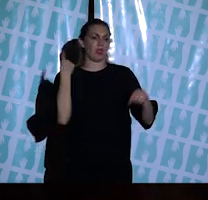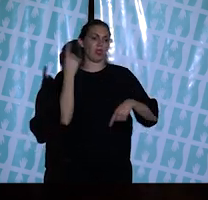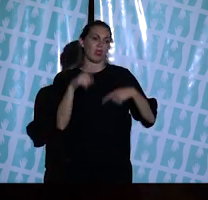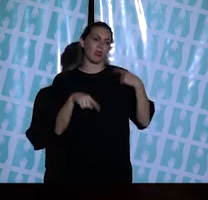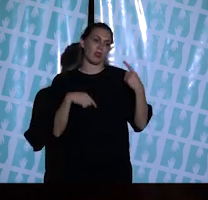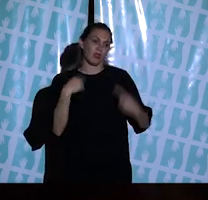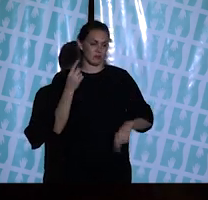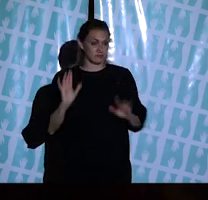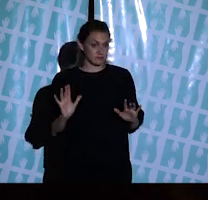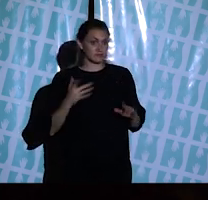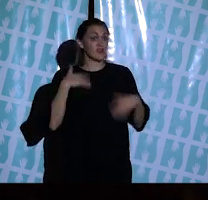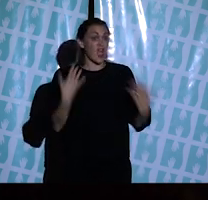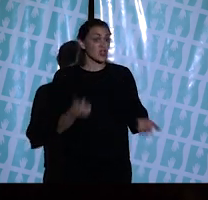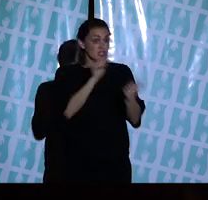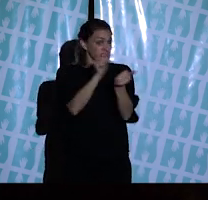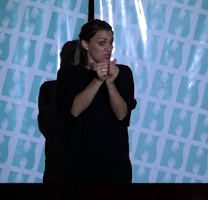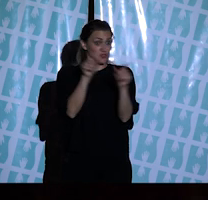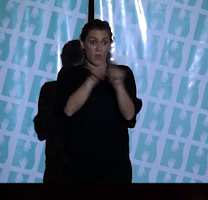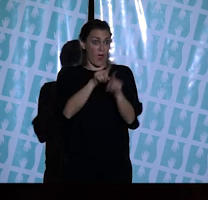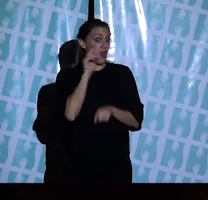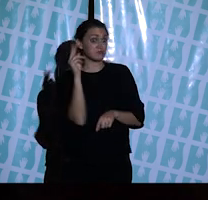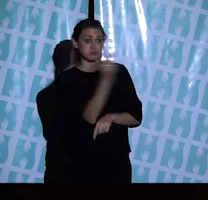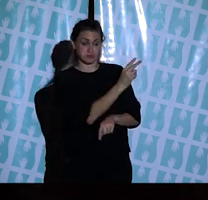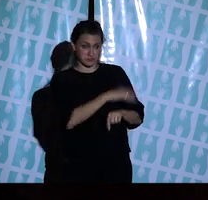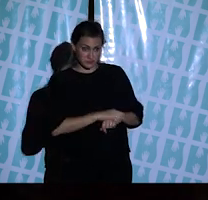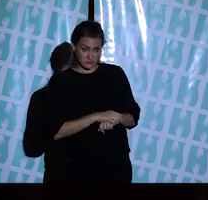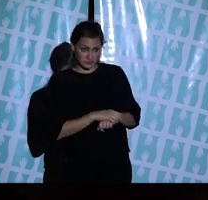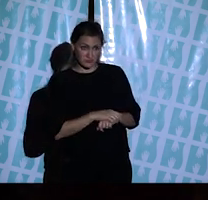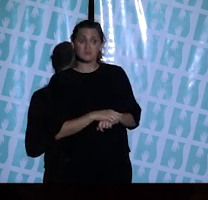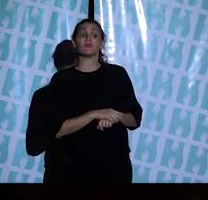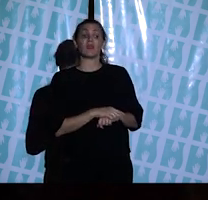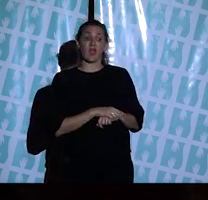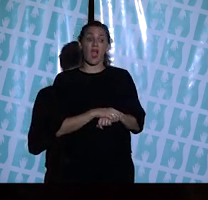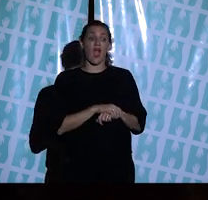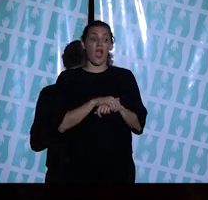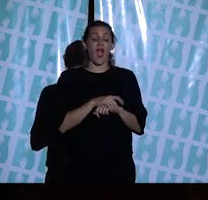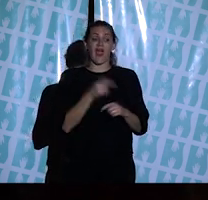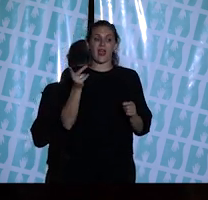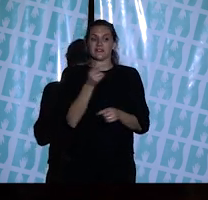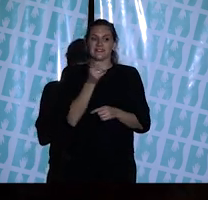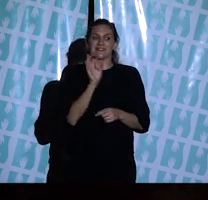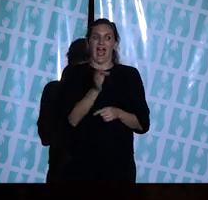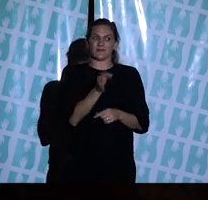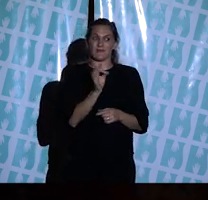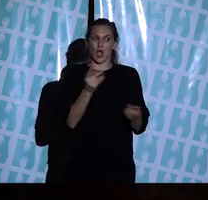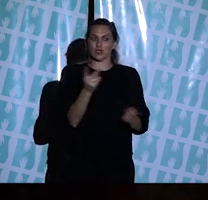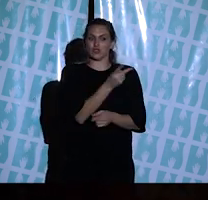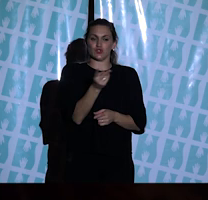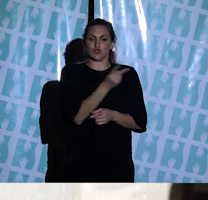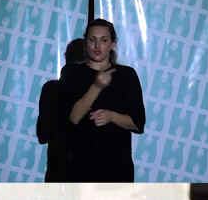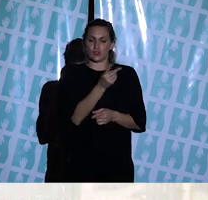fotografiar. Con el sexo igual, ¿no es cierto? Si mezclamos eso, ya sabemos que son dos